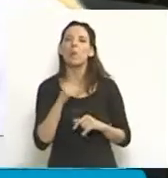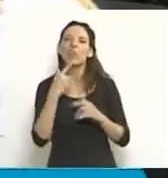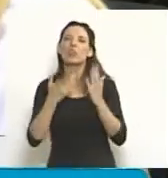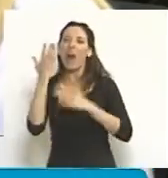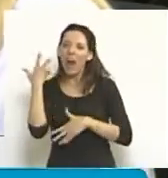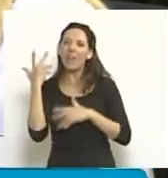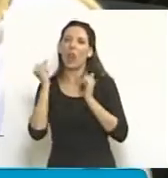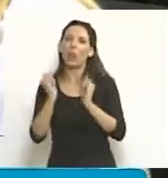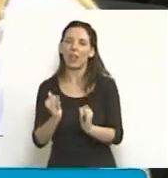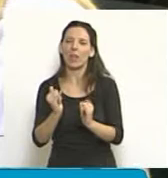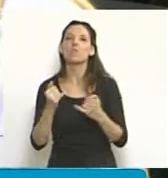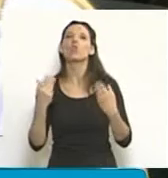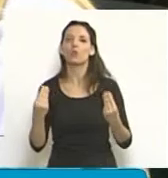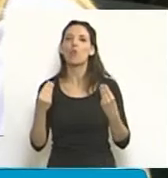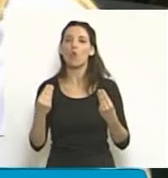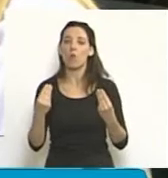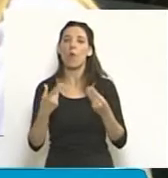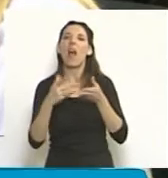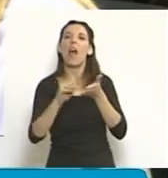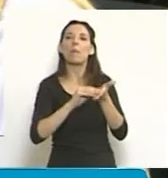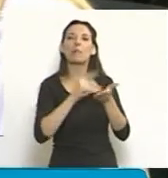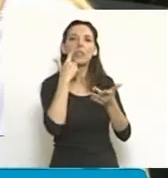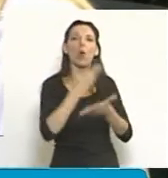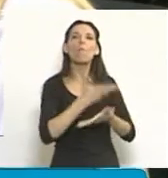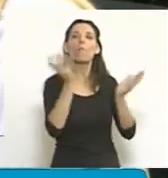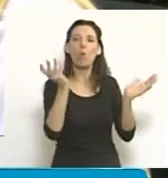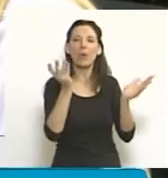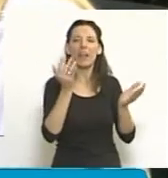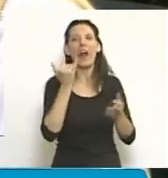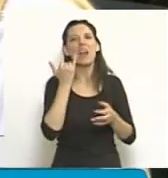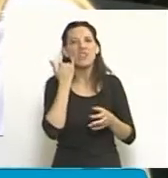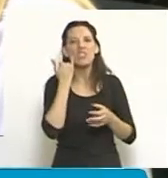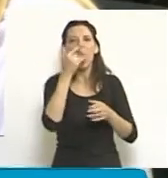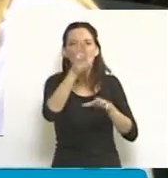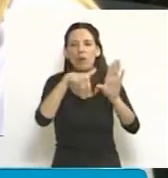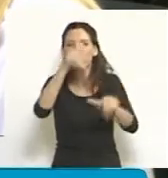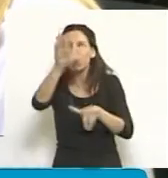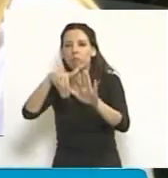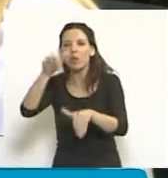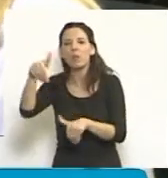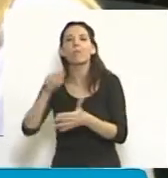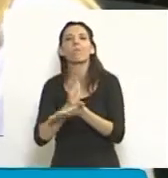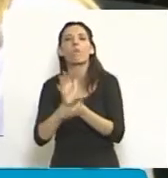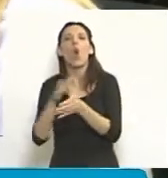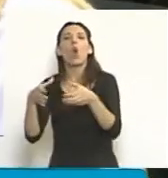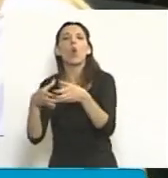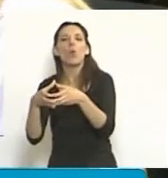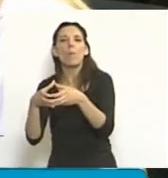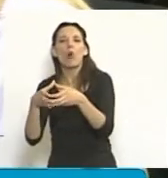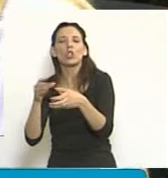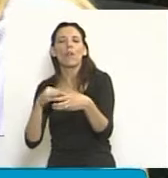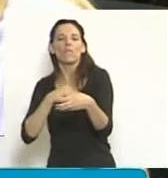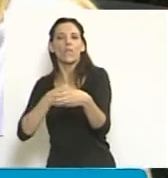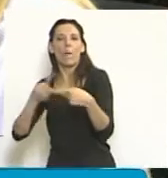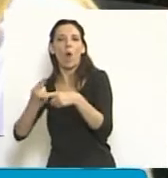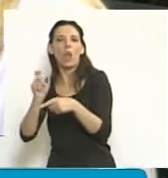qué manera se viene utilizando la administración pública para el reclutamiento masivo de militantes a los que se les